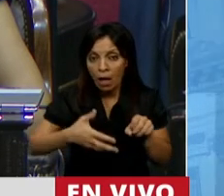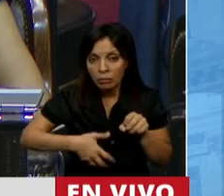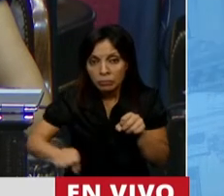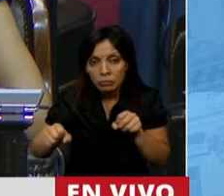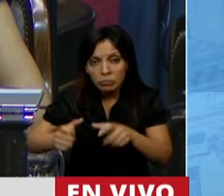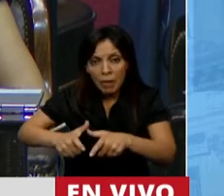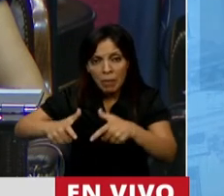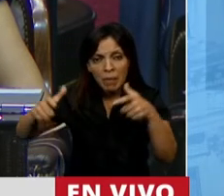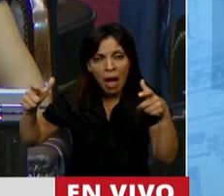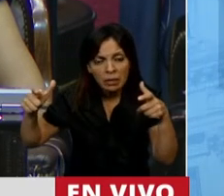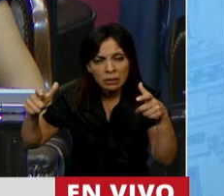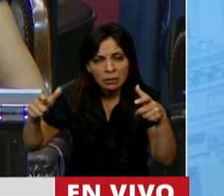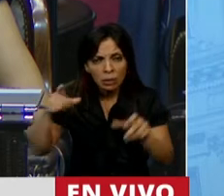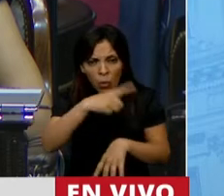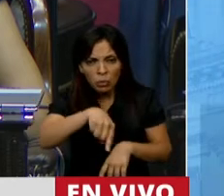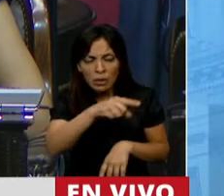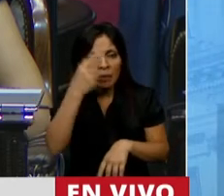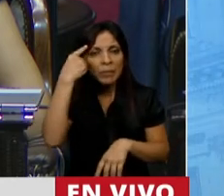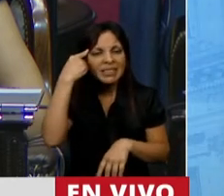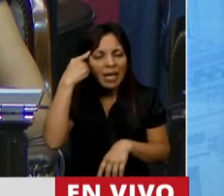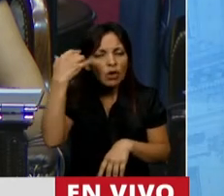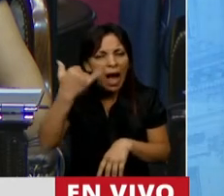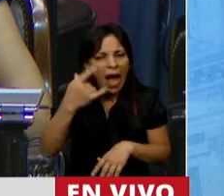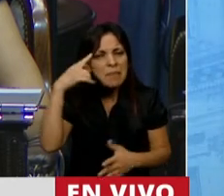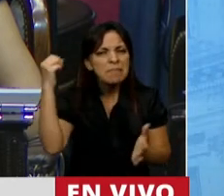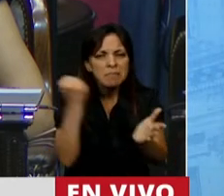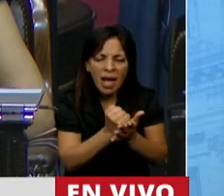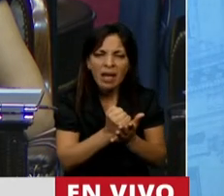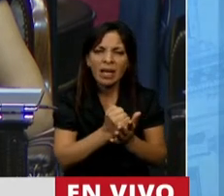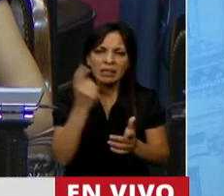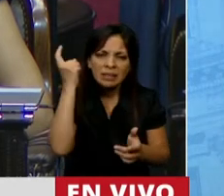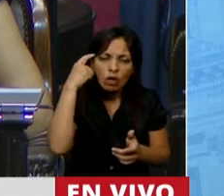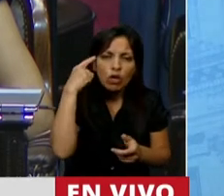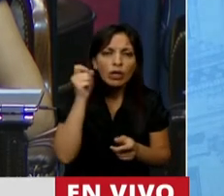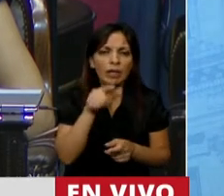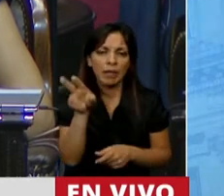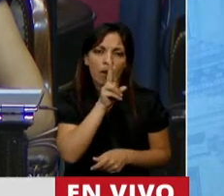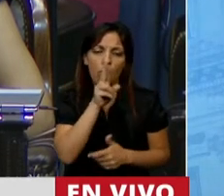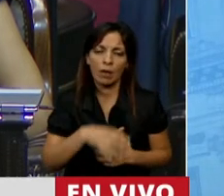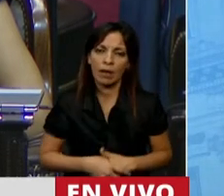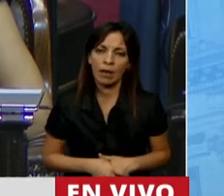¿Nadie ha considerado en ese pensamiento los trastornos que sufre la mujer que llega a esto?